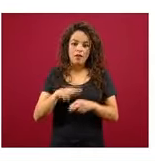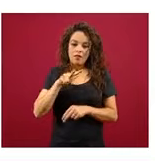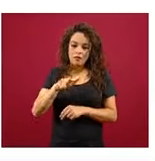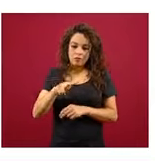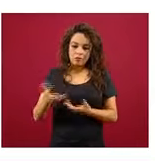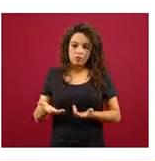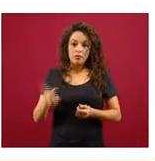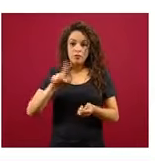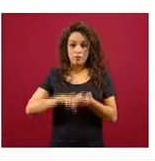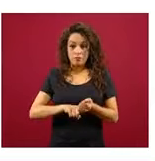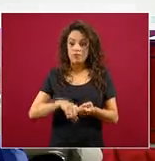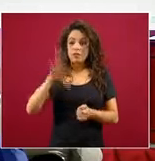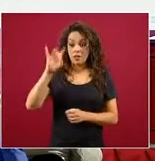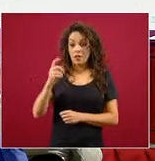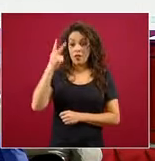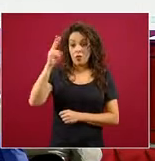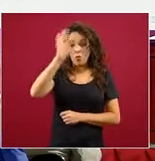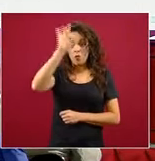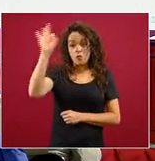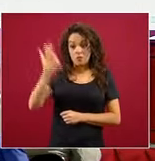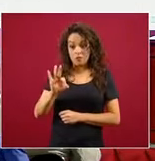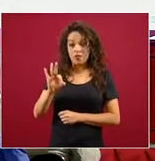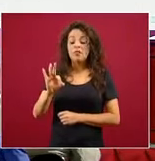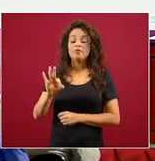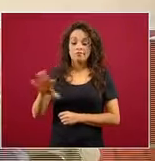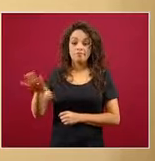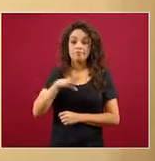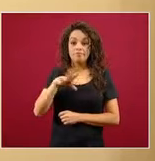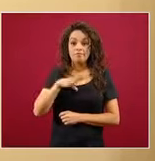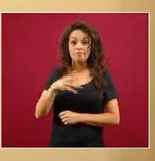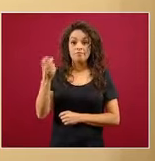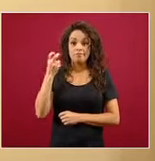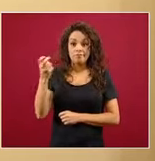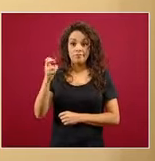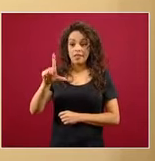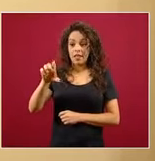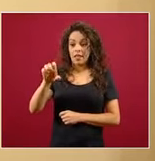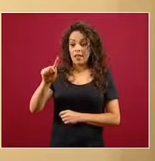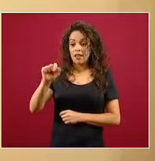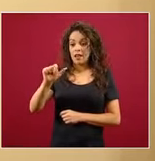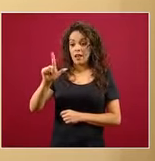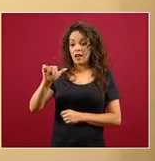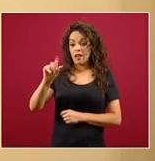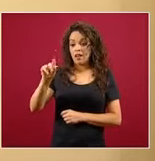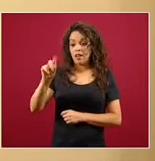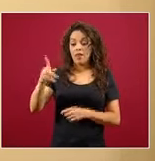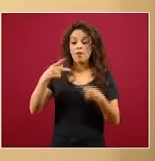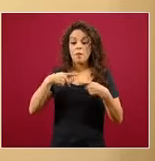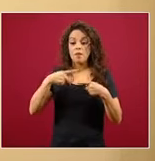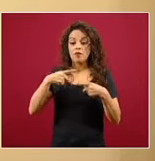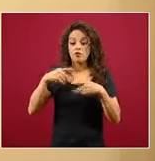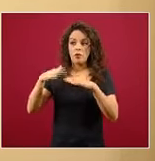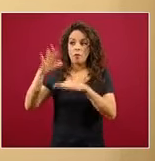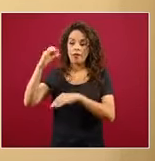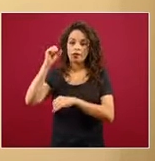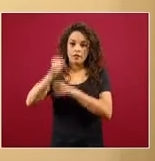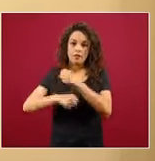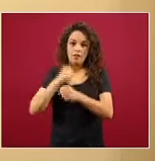un 32% de letalidad en las personas mayores de 60 años. Ahora, esto